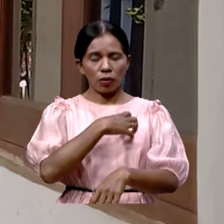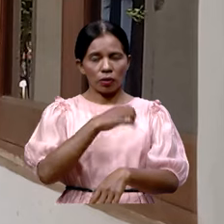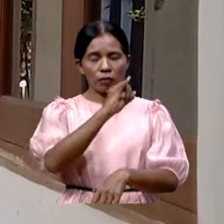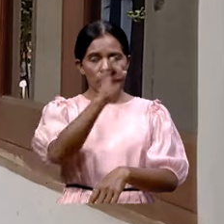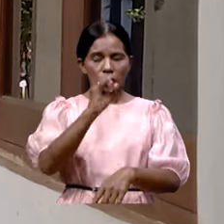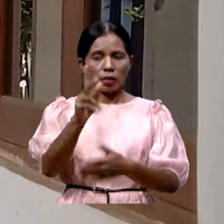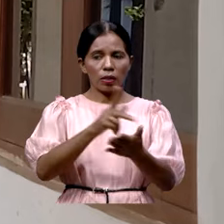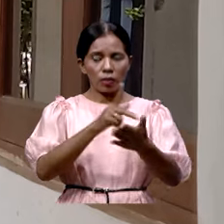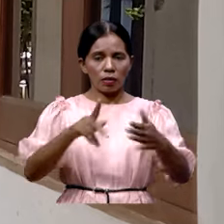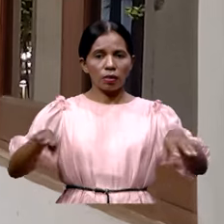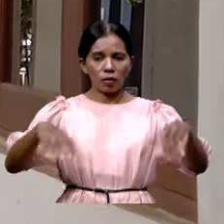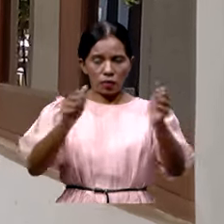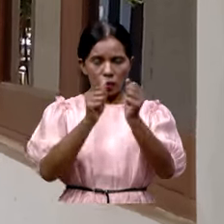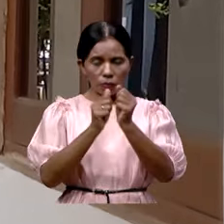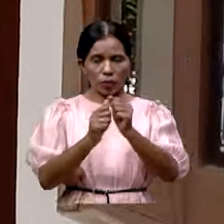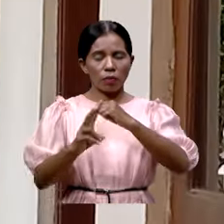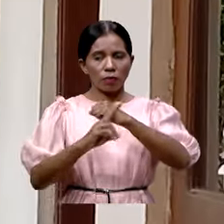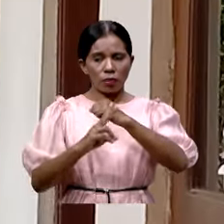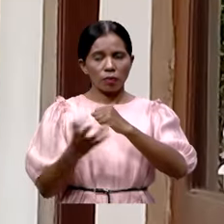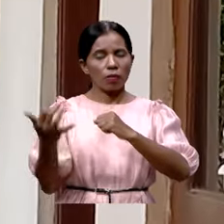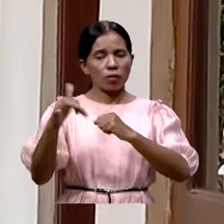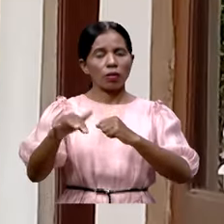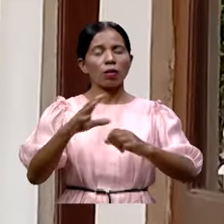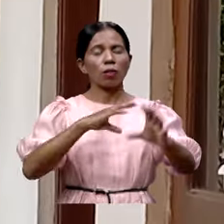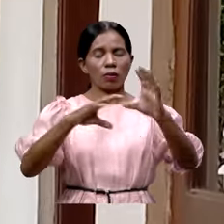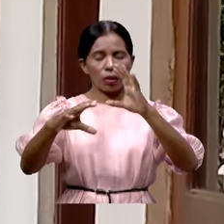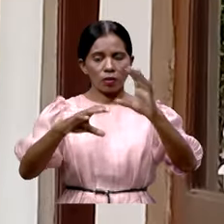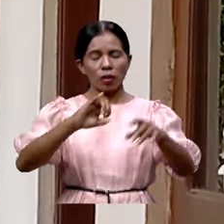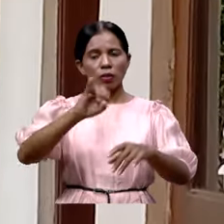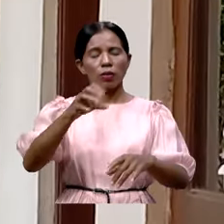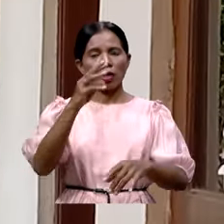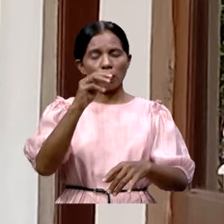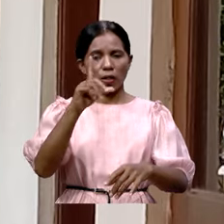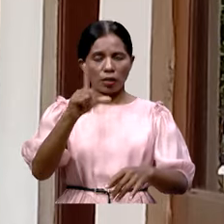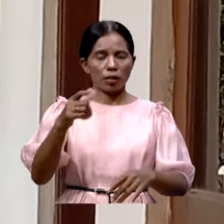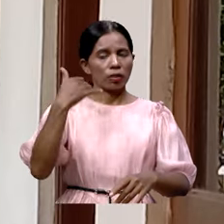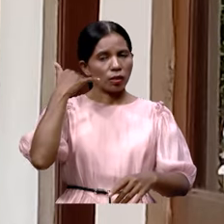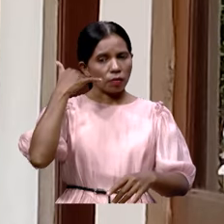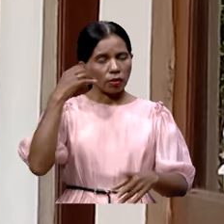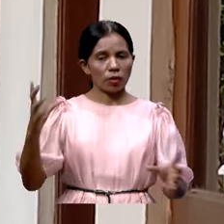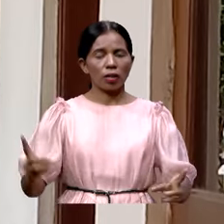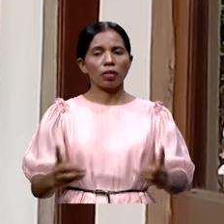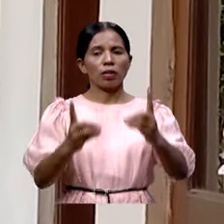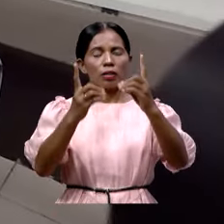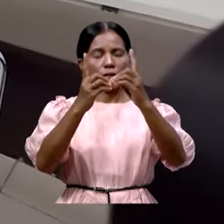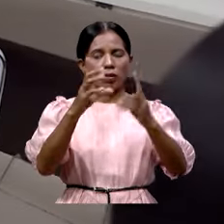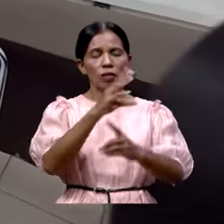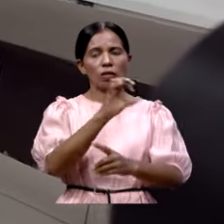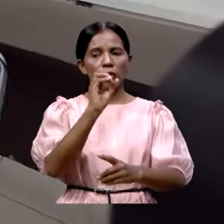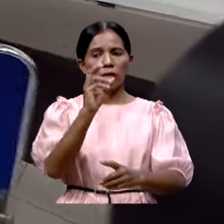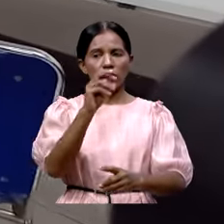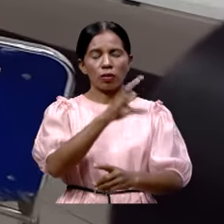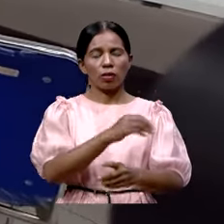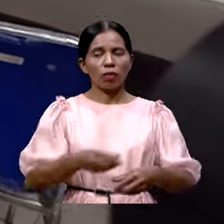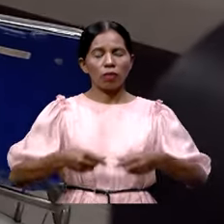Investigación Criminal, servisu hamutu ko vítima sira, hodi komunika ba autor Zota Emieri, li husi telefone hodi asoru malo ia fomento 2, hodi fo